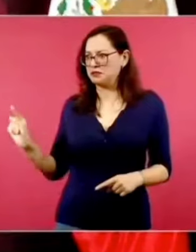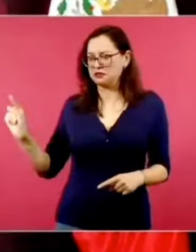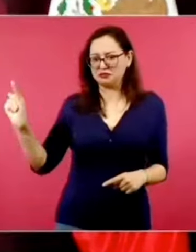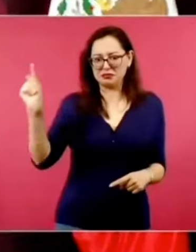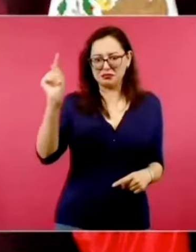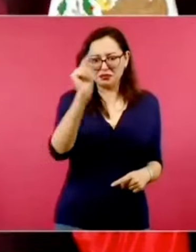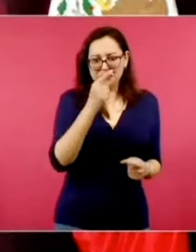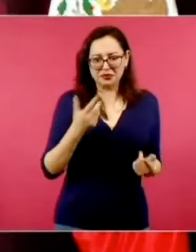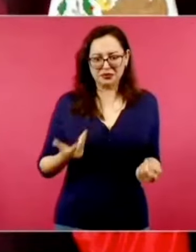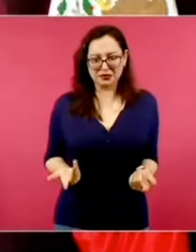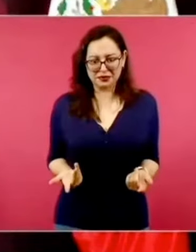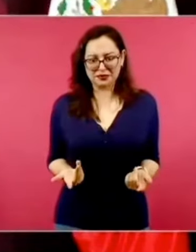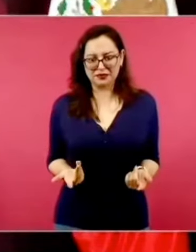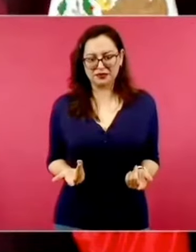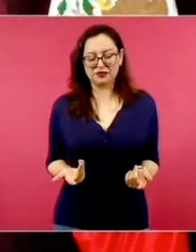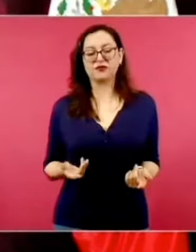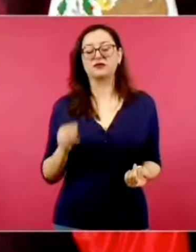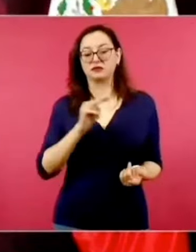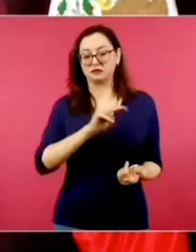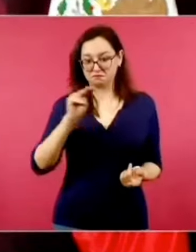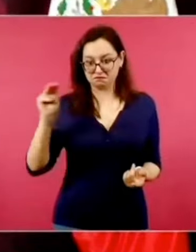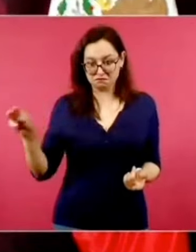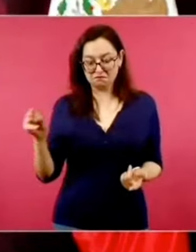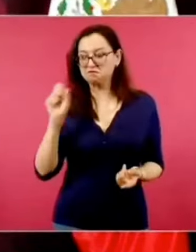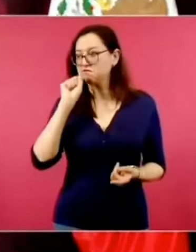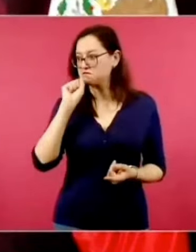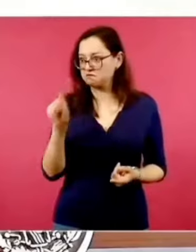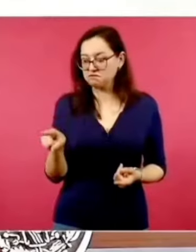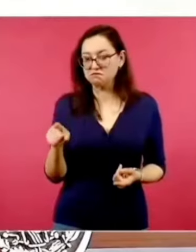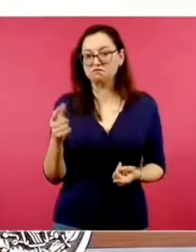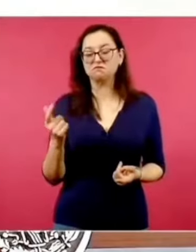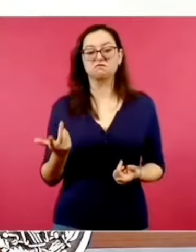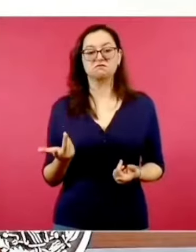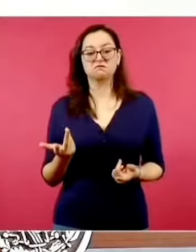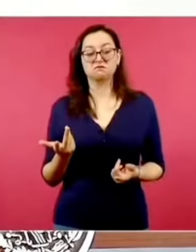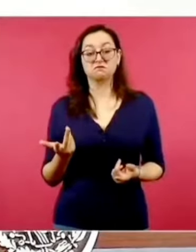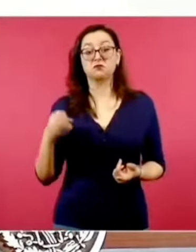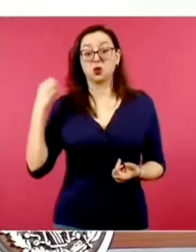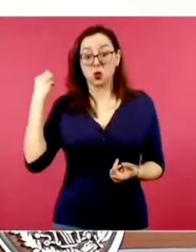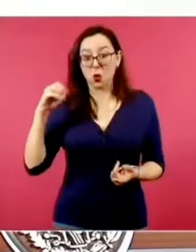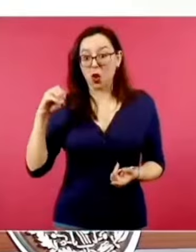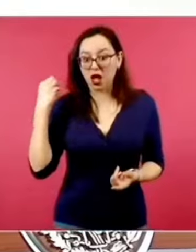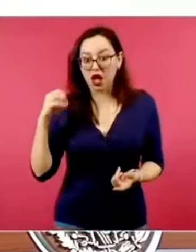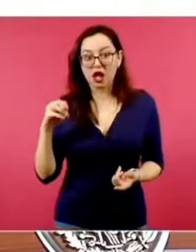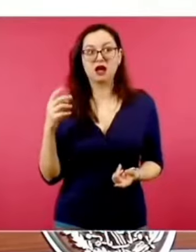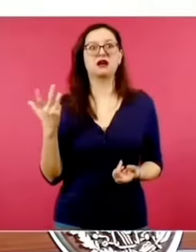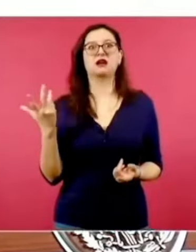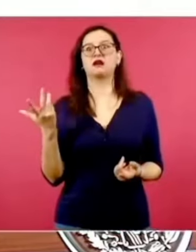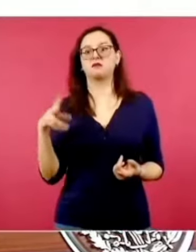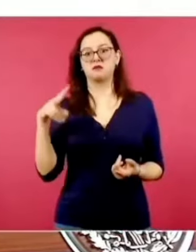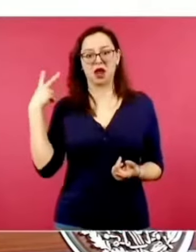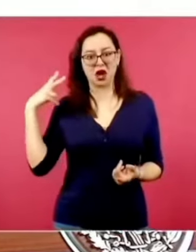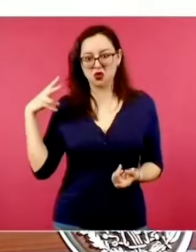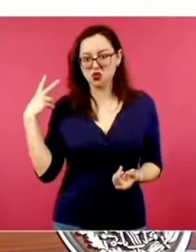Infiernillo Michoacán las de Oaxaca y de